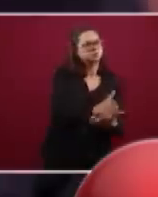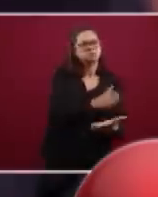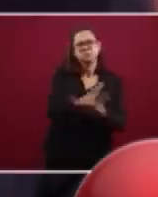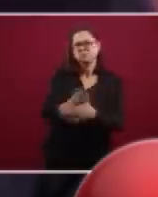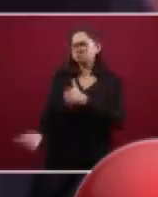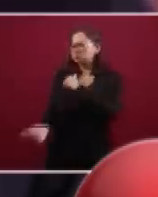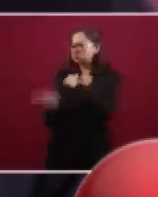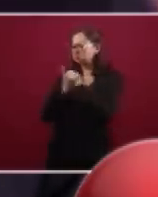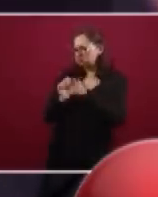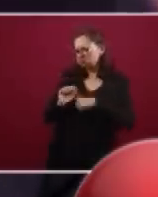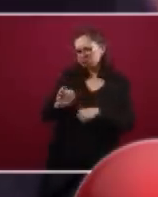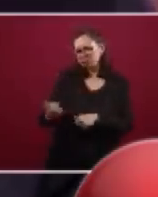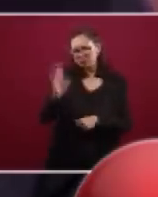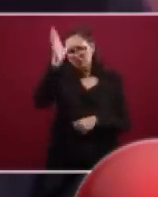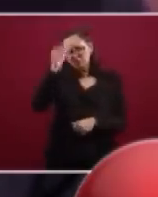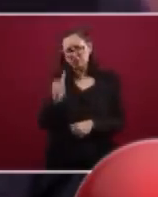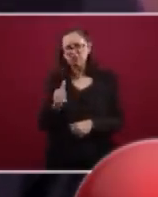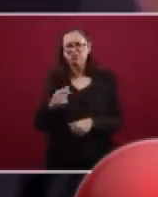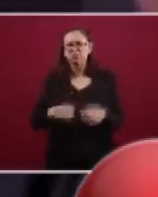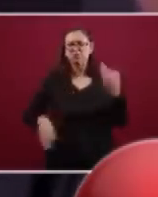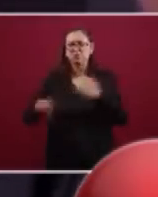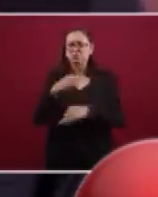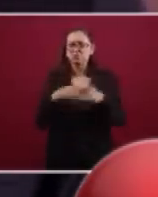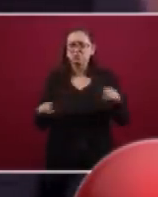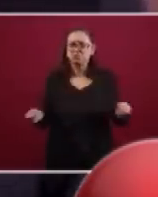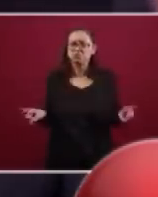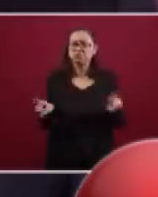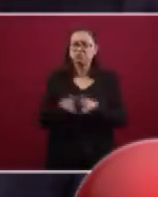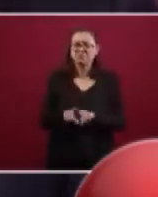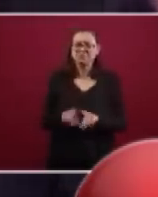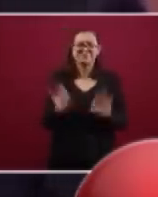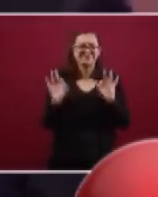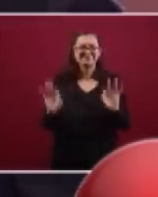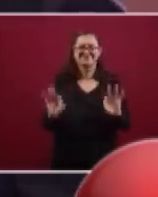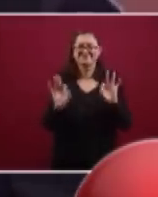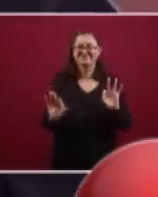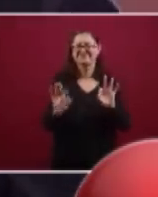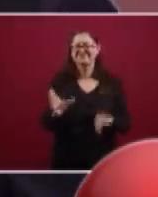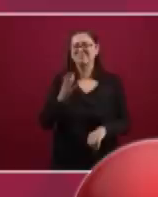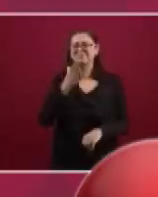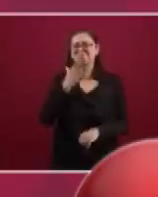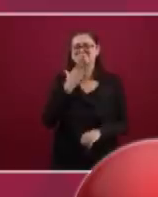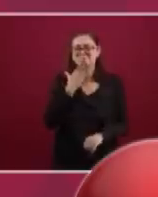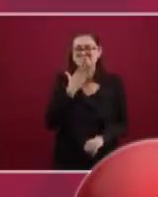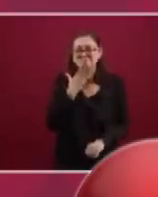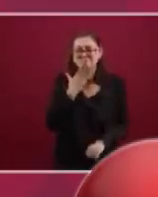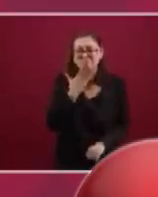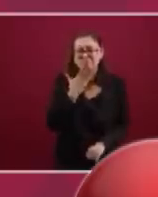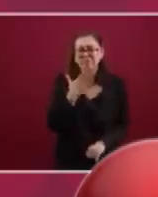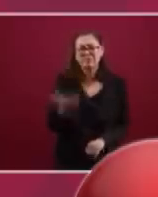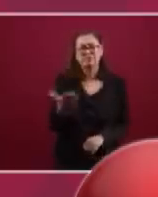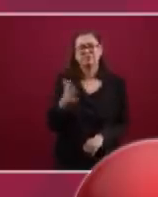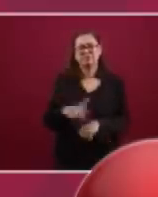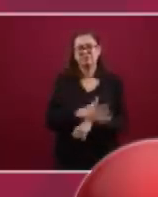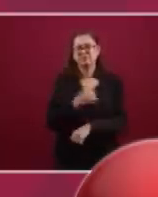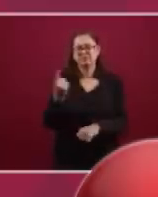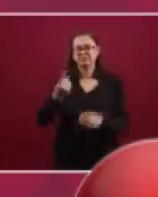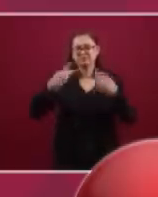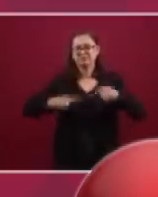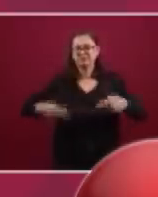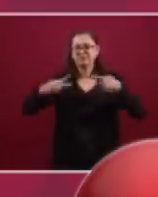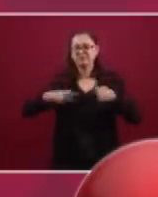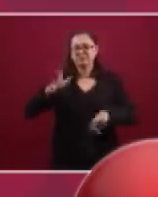todo es lo mismo. Pero muy bien, porque la gente se está